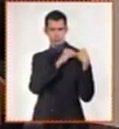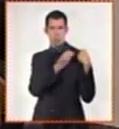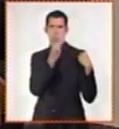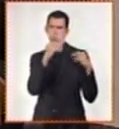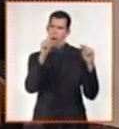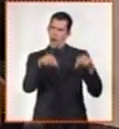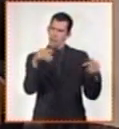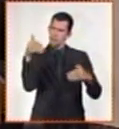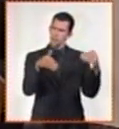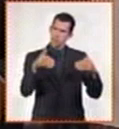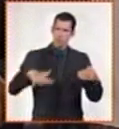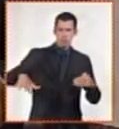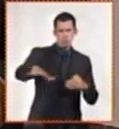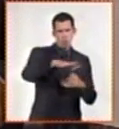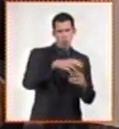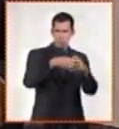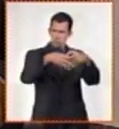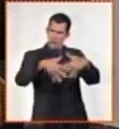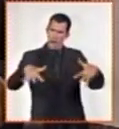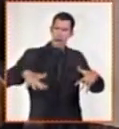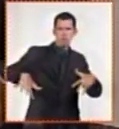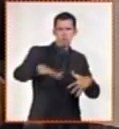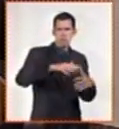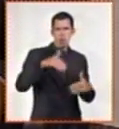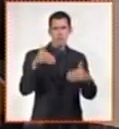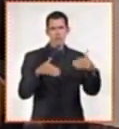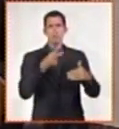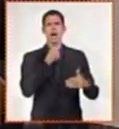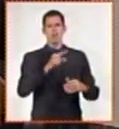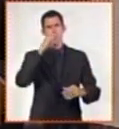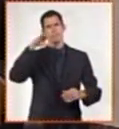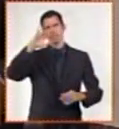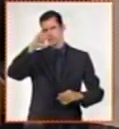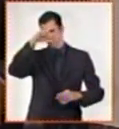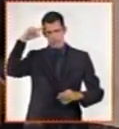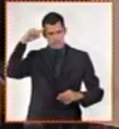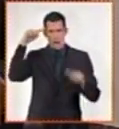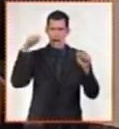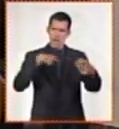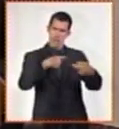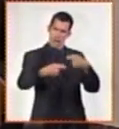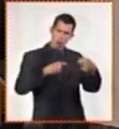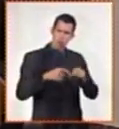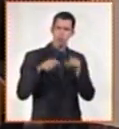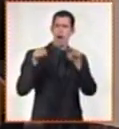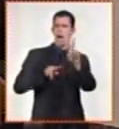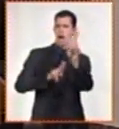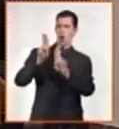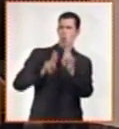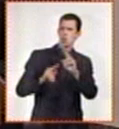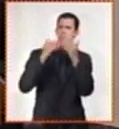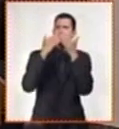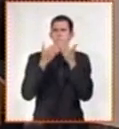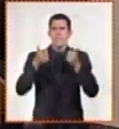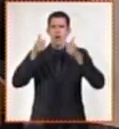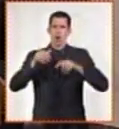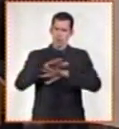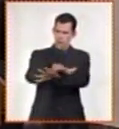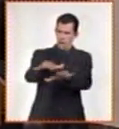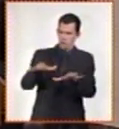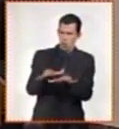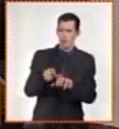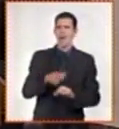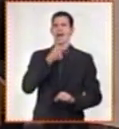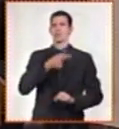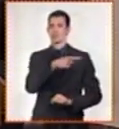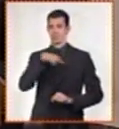a la ceremonia de apertura del foro empresarial de BRICS. Y China ha organizado con más de 70 reuniones